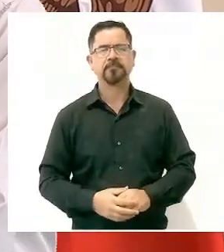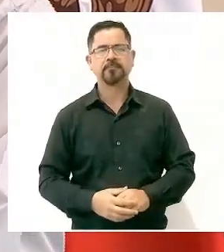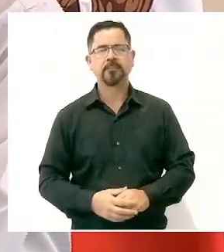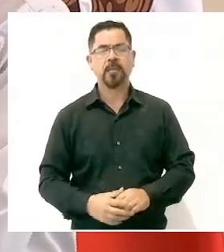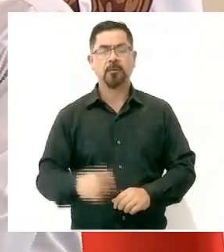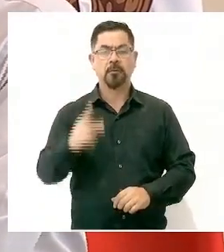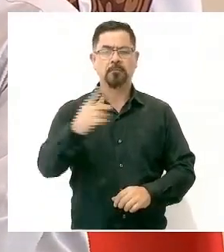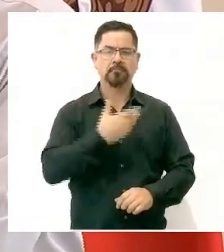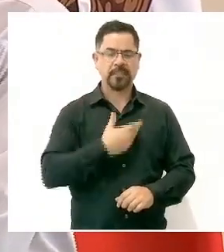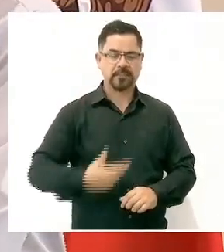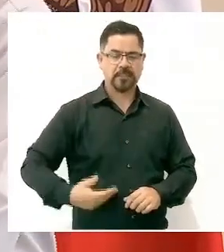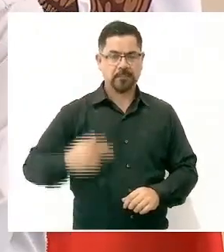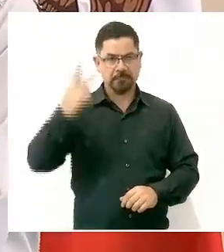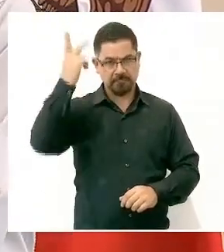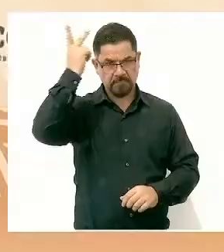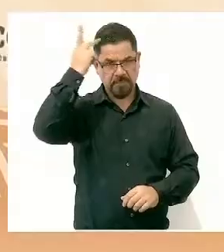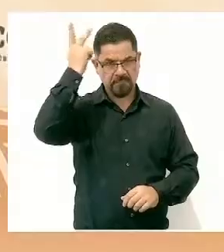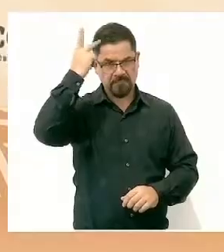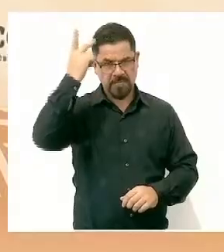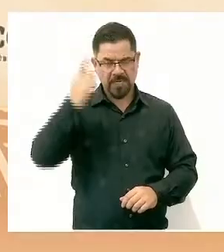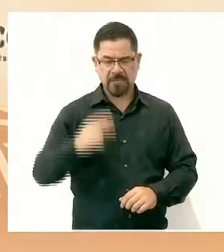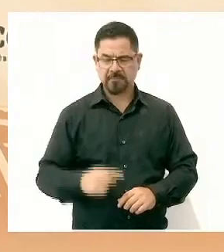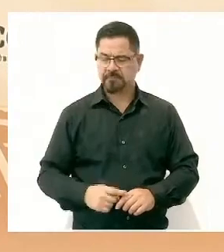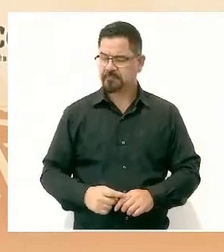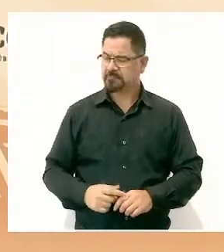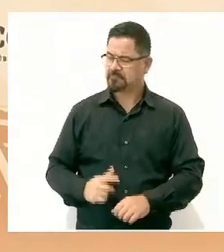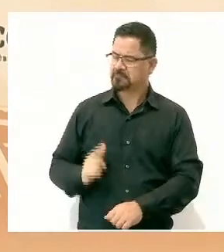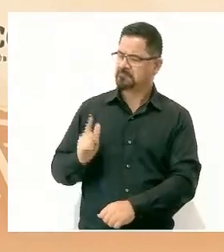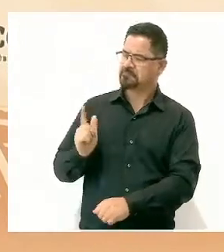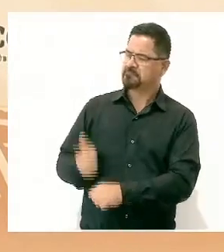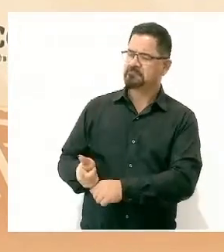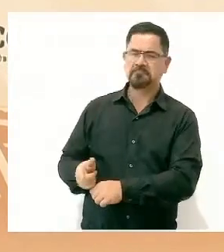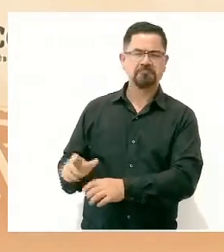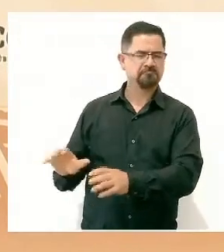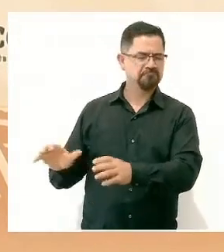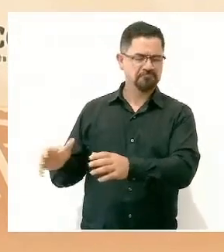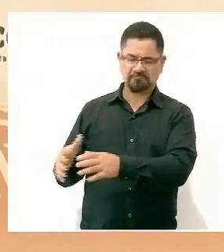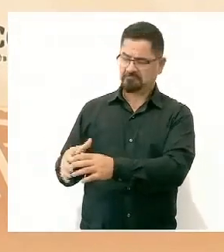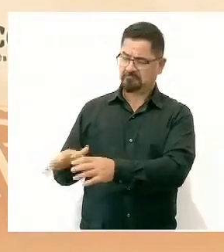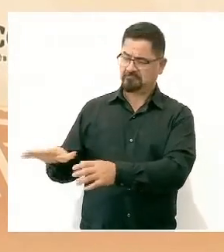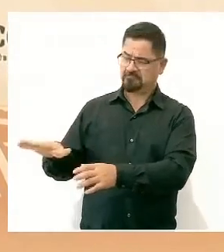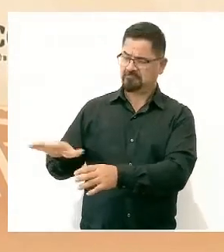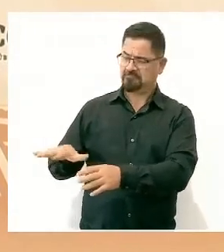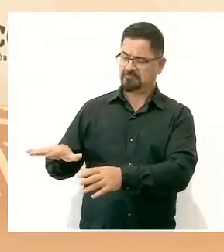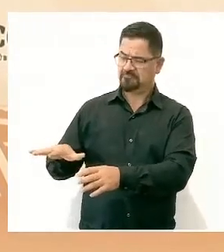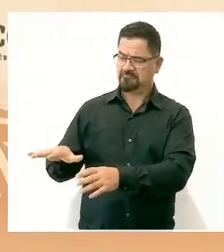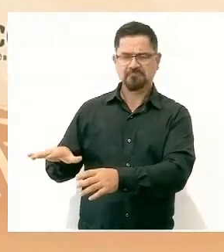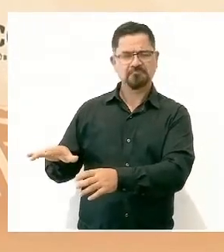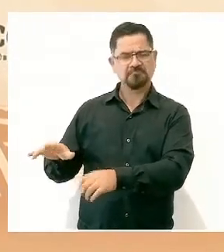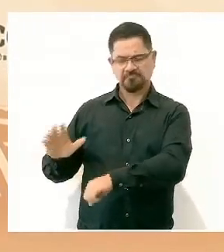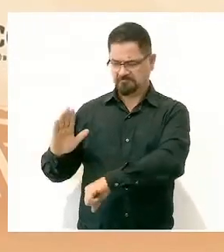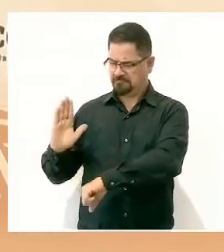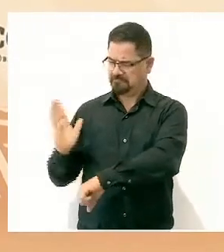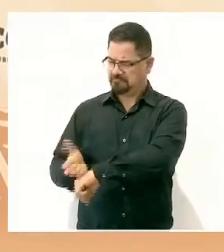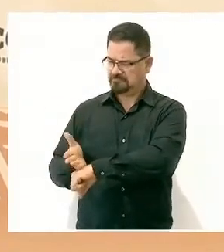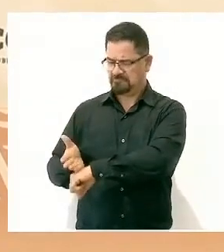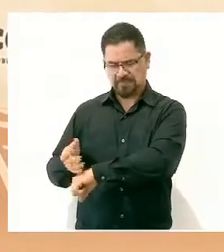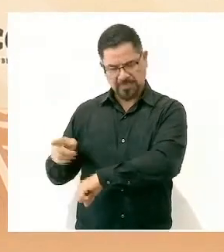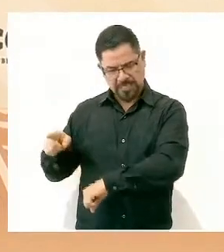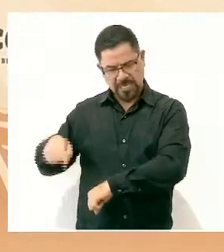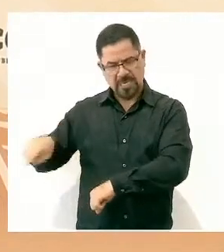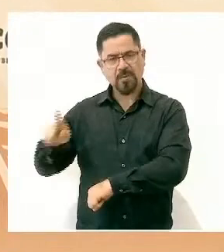Porfirio Díaz mandó a desalojar a los